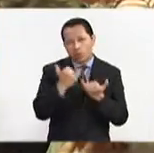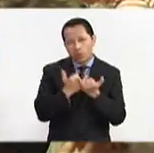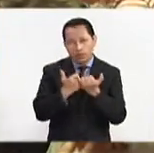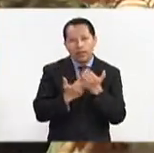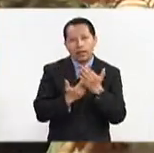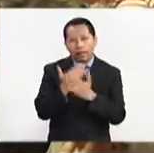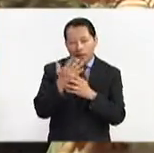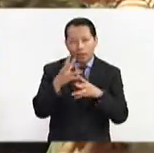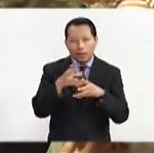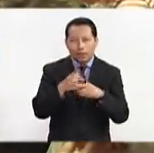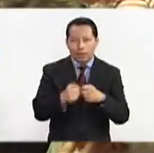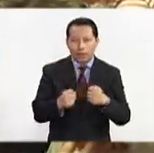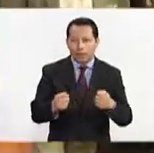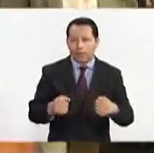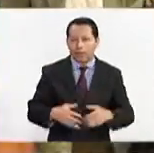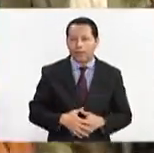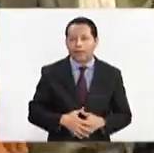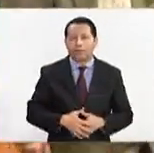degrada durante el día.